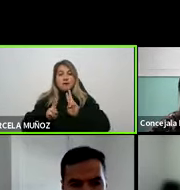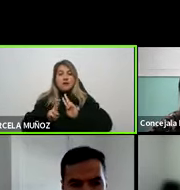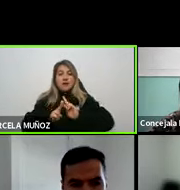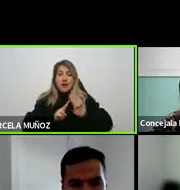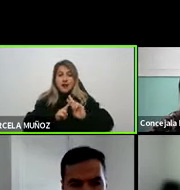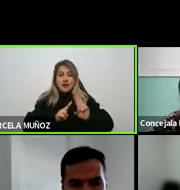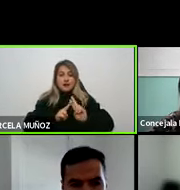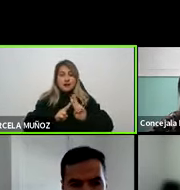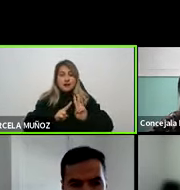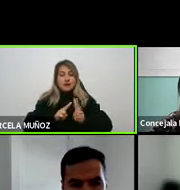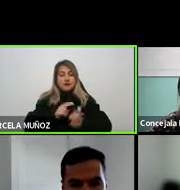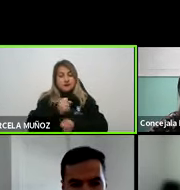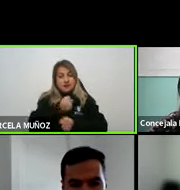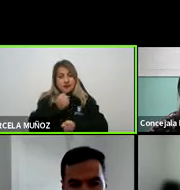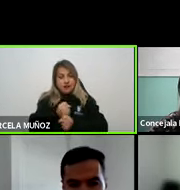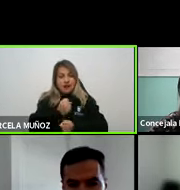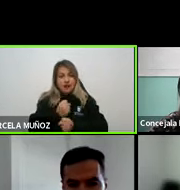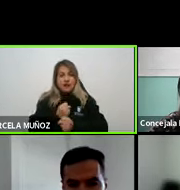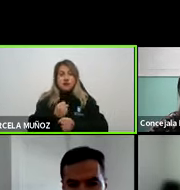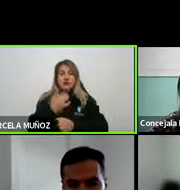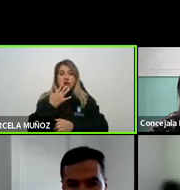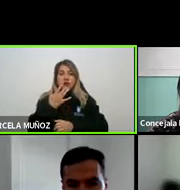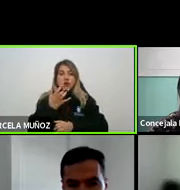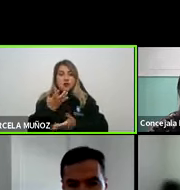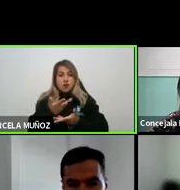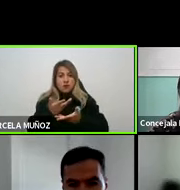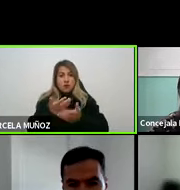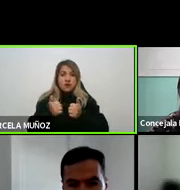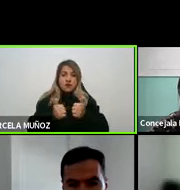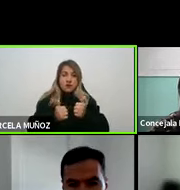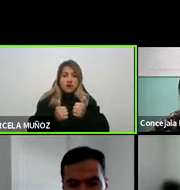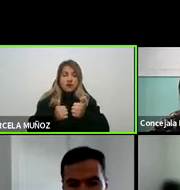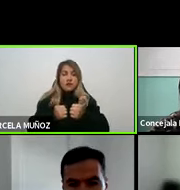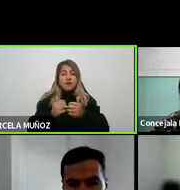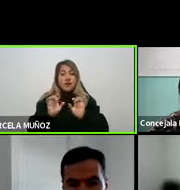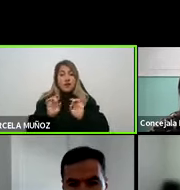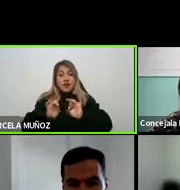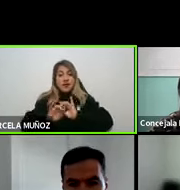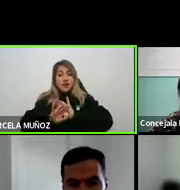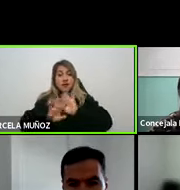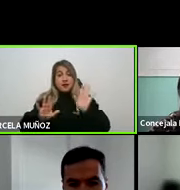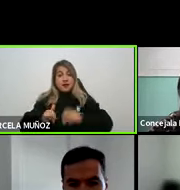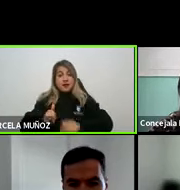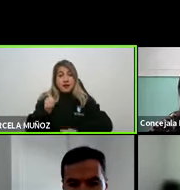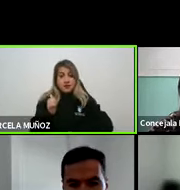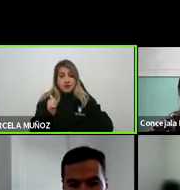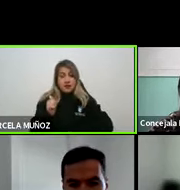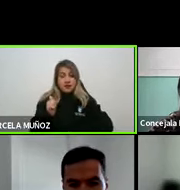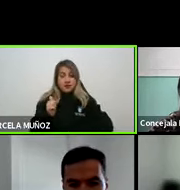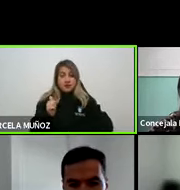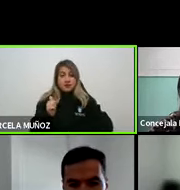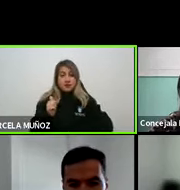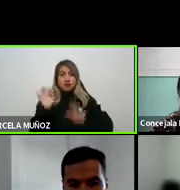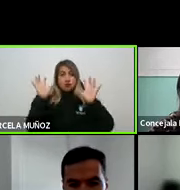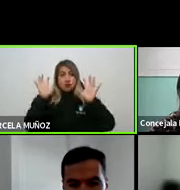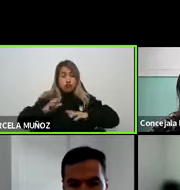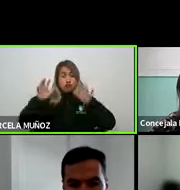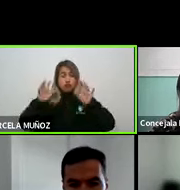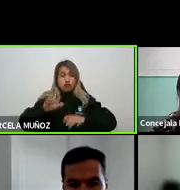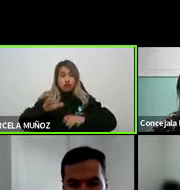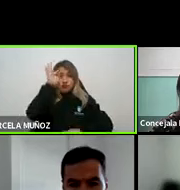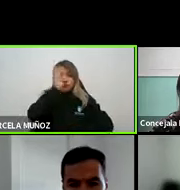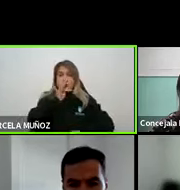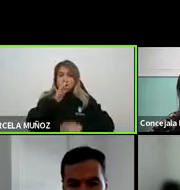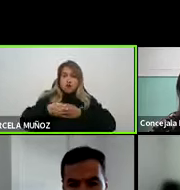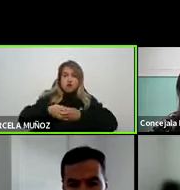este trabajo, ya que, bueno, de acuerdo a la emergencia de ayer, las mismas funcionarias, ¿cierto?, estuvieron